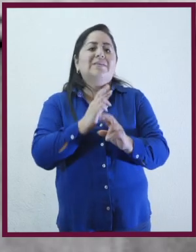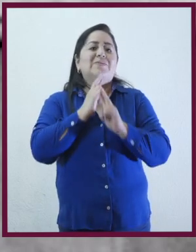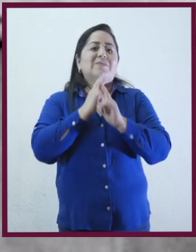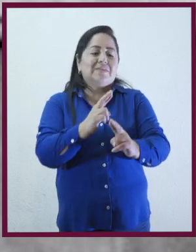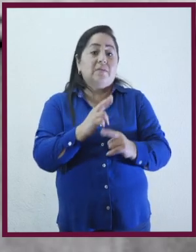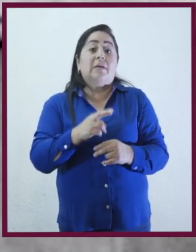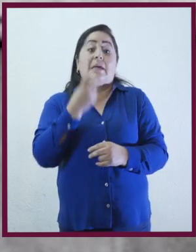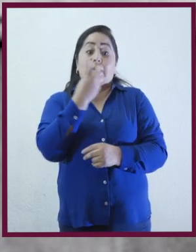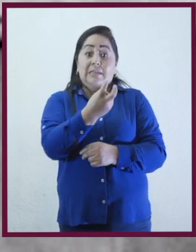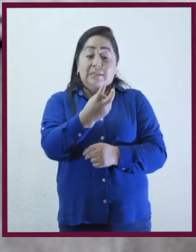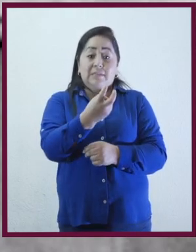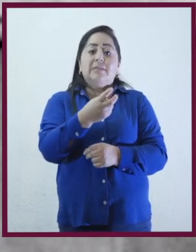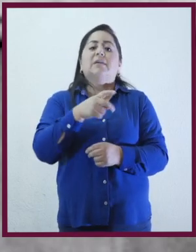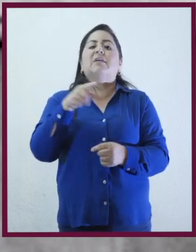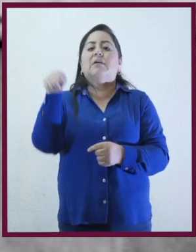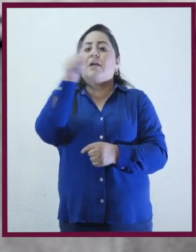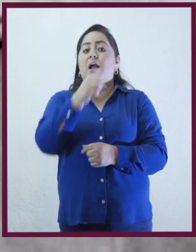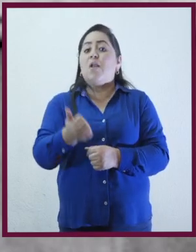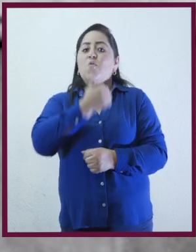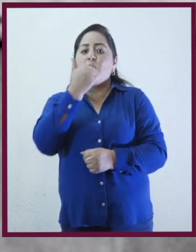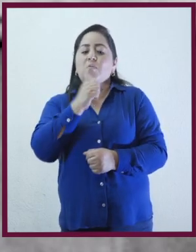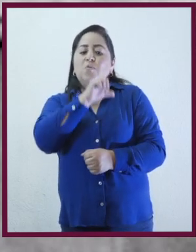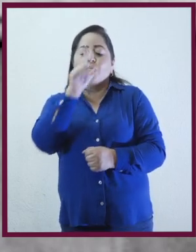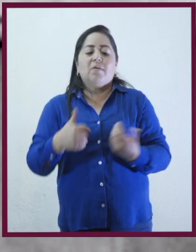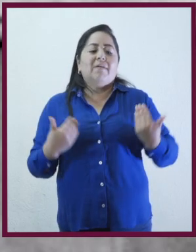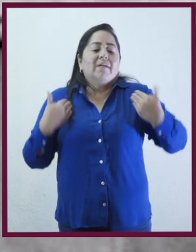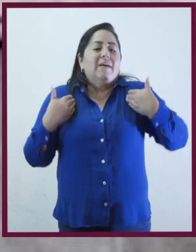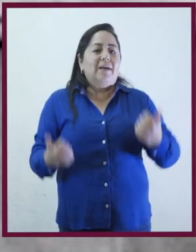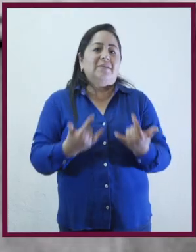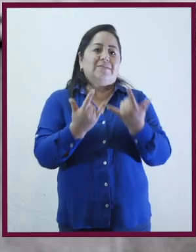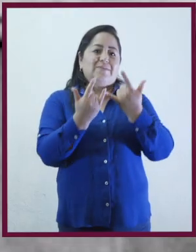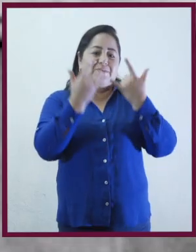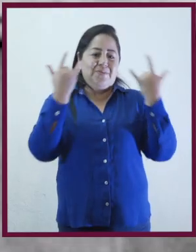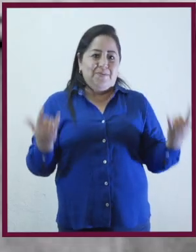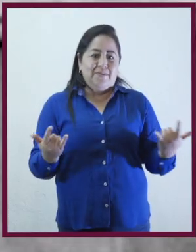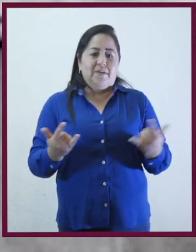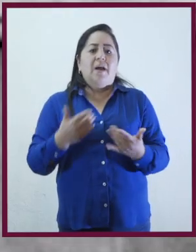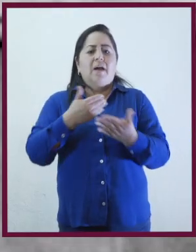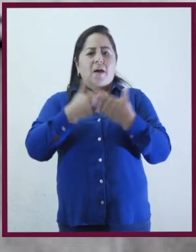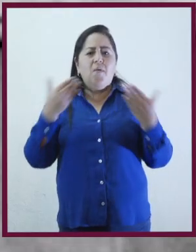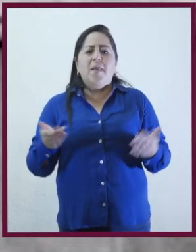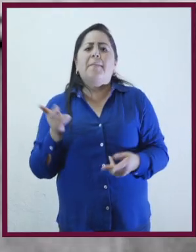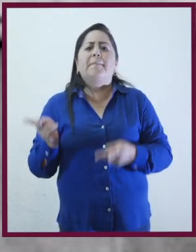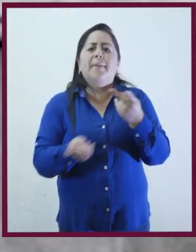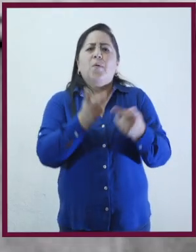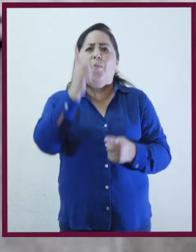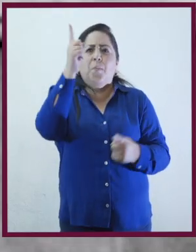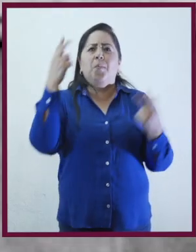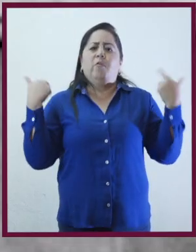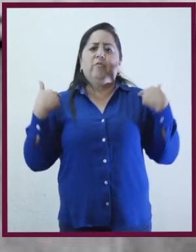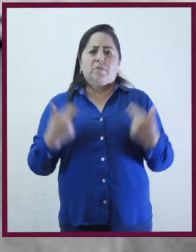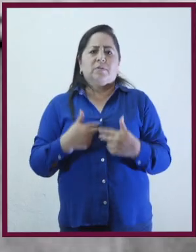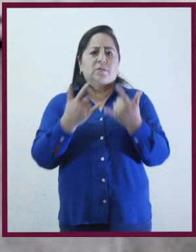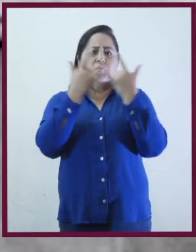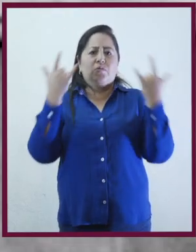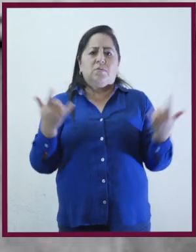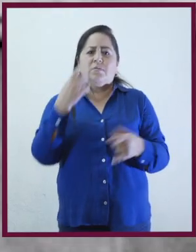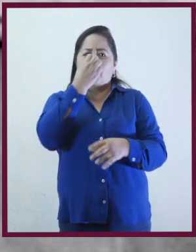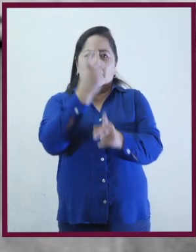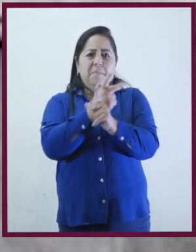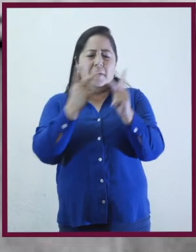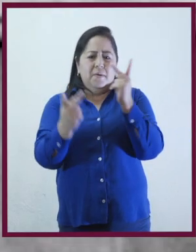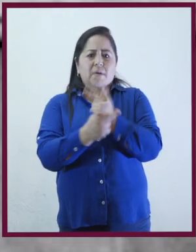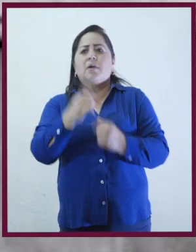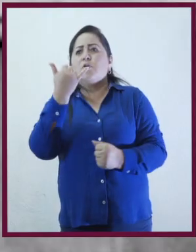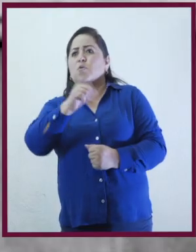determinado. En este caso, que los alumnos comprendan la historia. Vamos a preguntarle a un profesor de historia de bachillerato